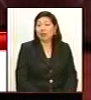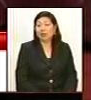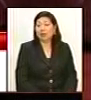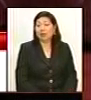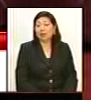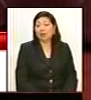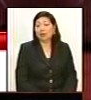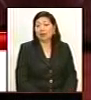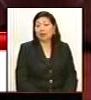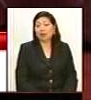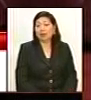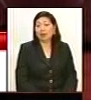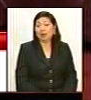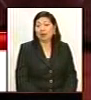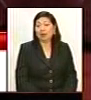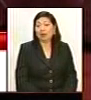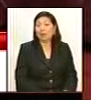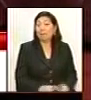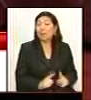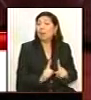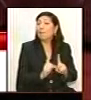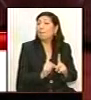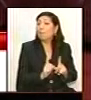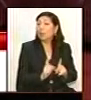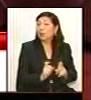Pero la pregunta